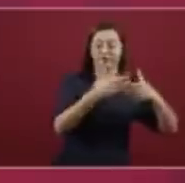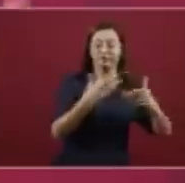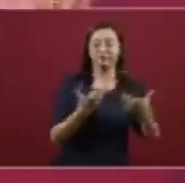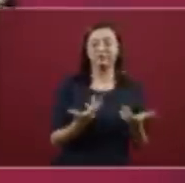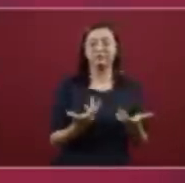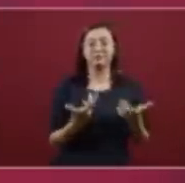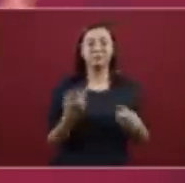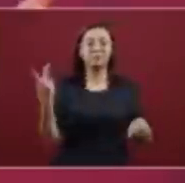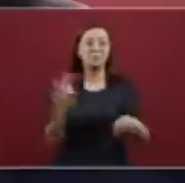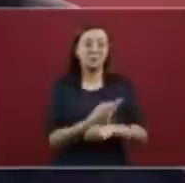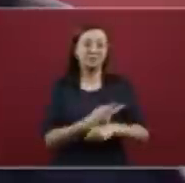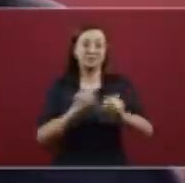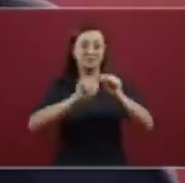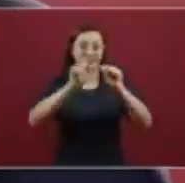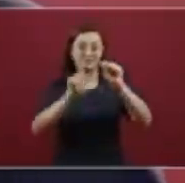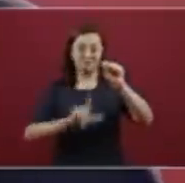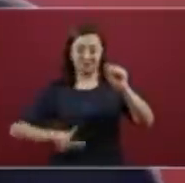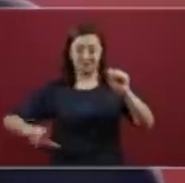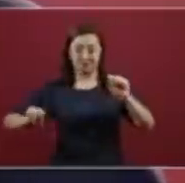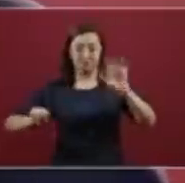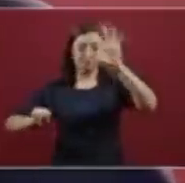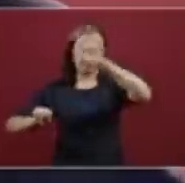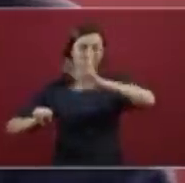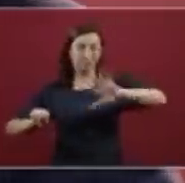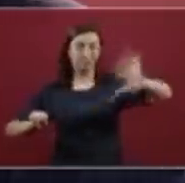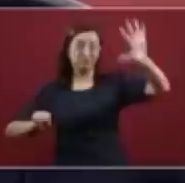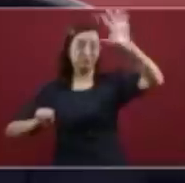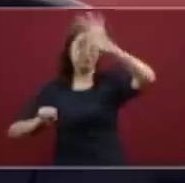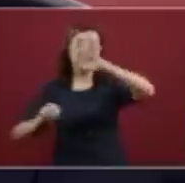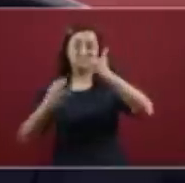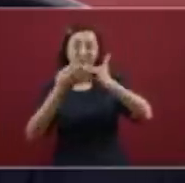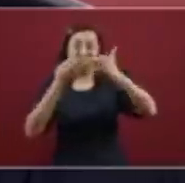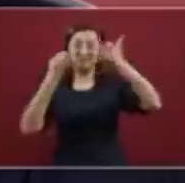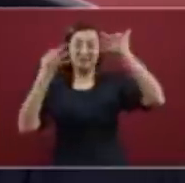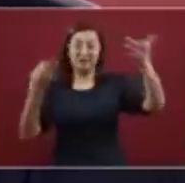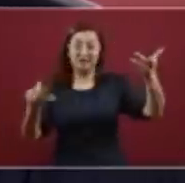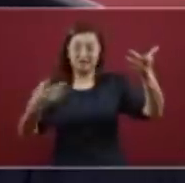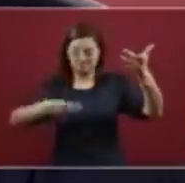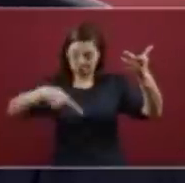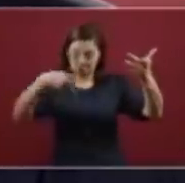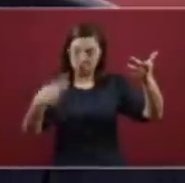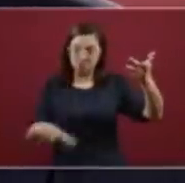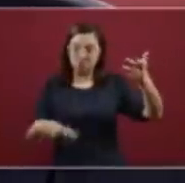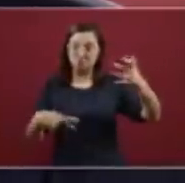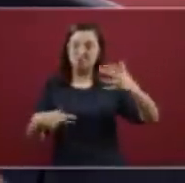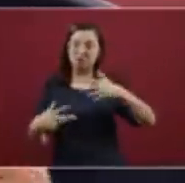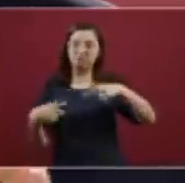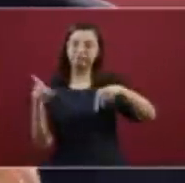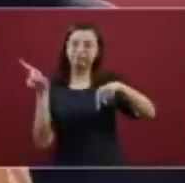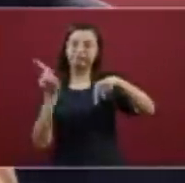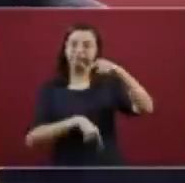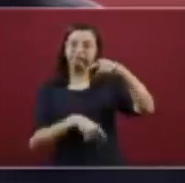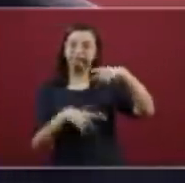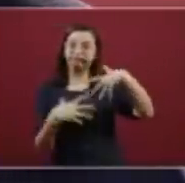nos quitaron la mitad de nuestro territorio. Una gran desgracia. Ya